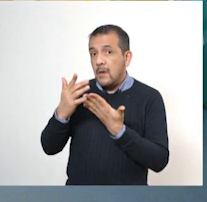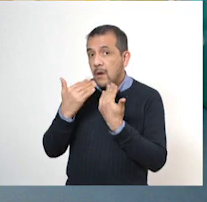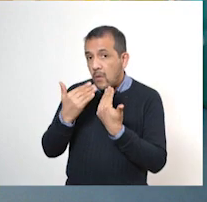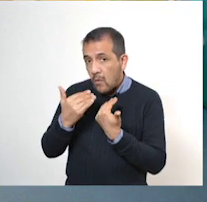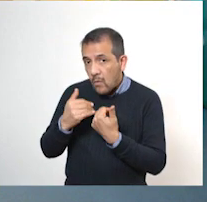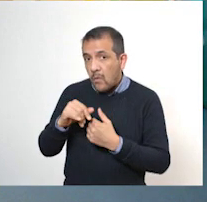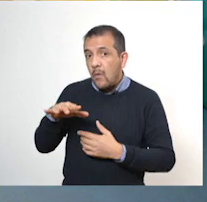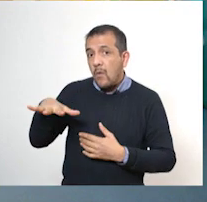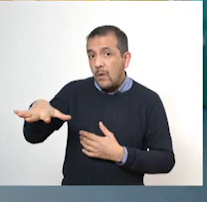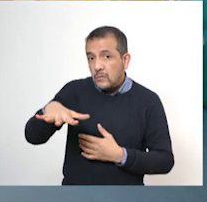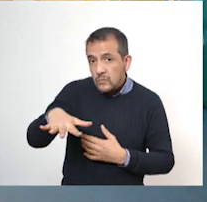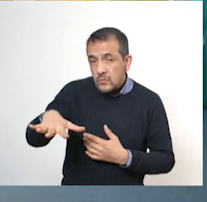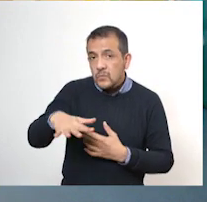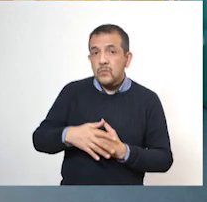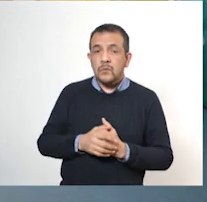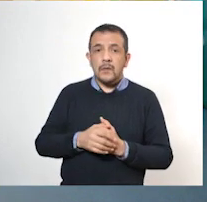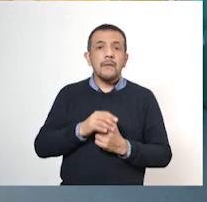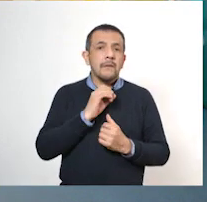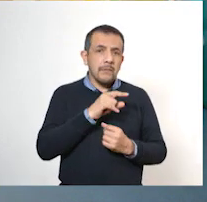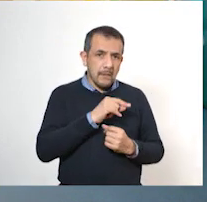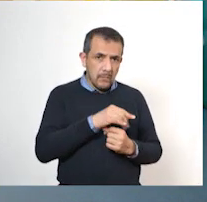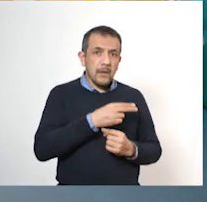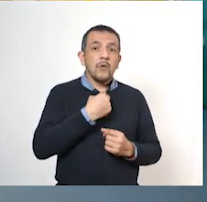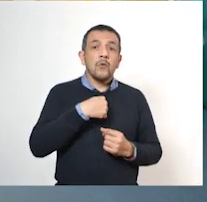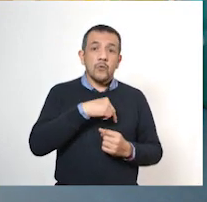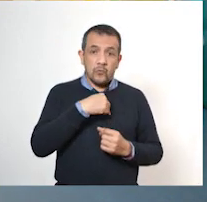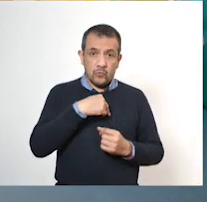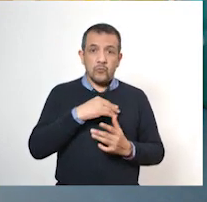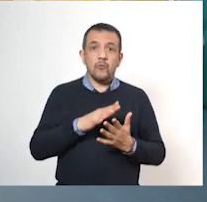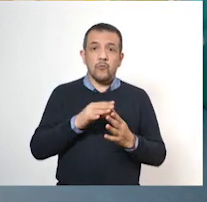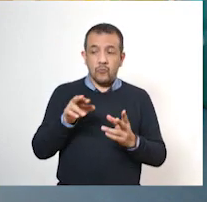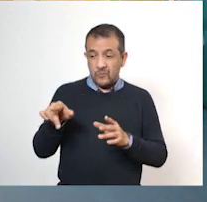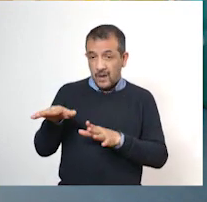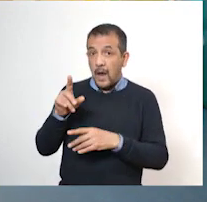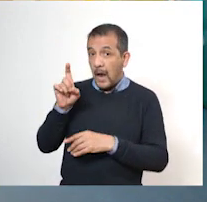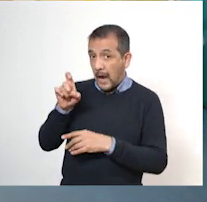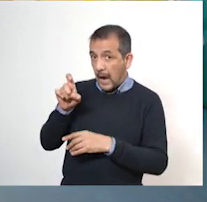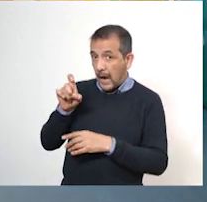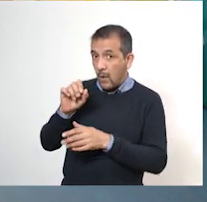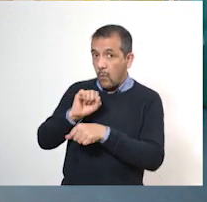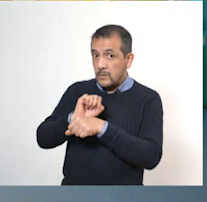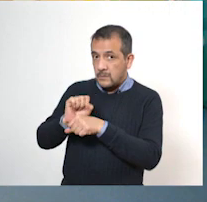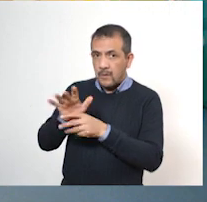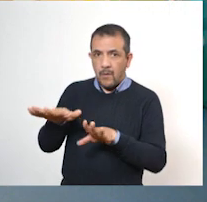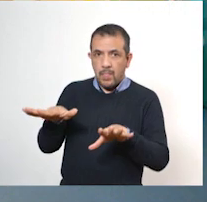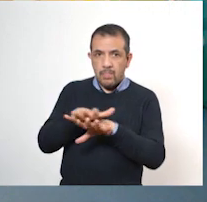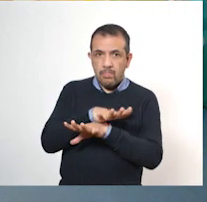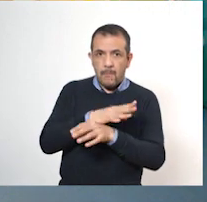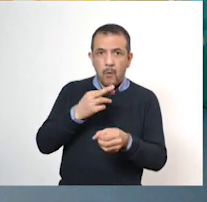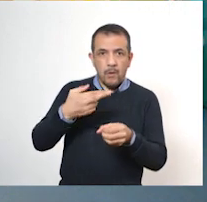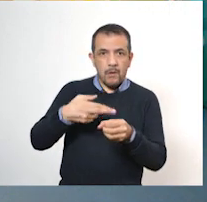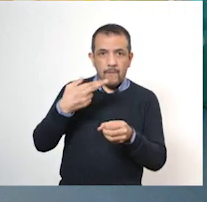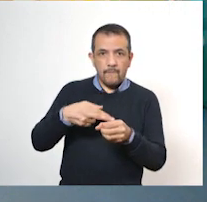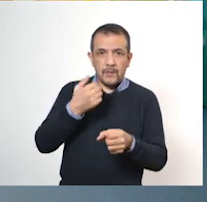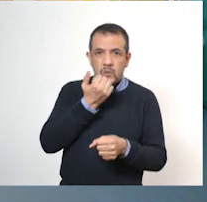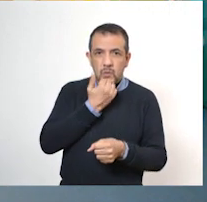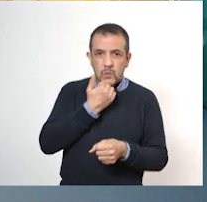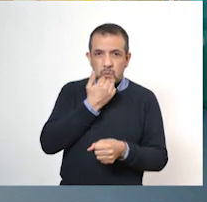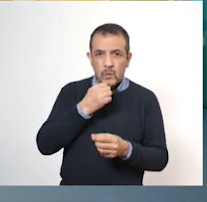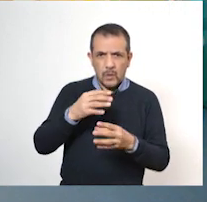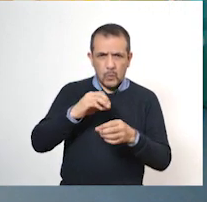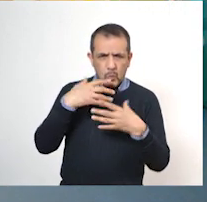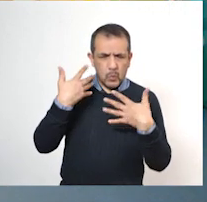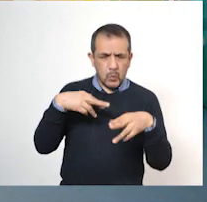en escuelas y lugares públicos. Reemplazado por la oferta de bebidas azucaradas. Y la